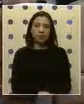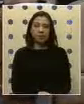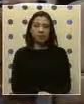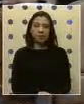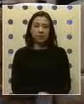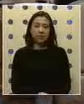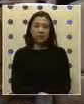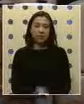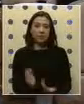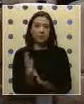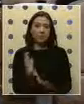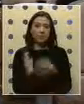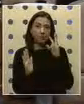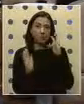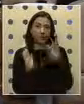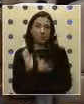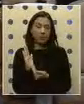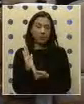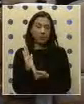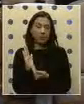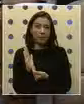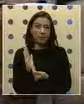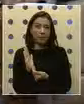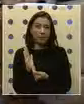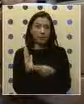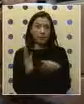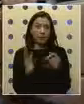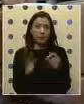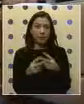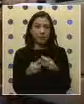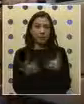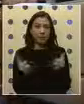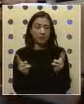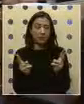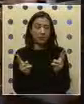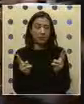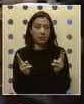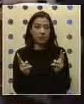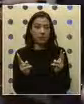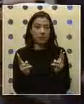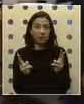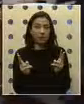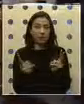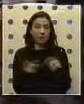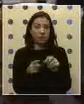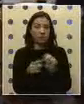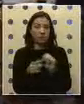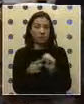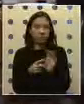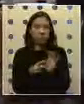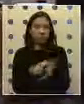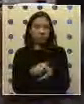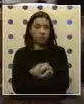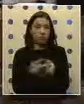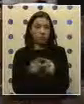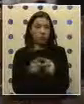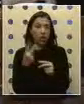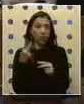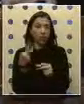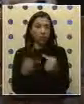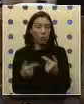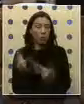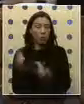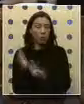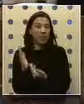De esta idea neoliberal, además, señor presidente, se desprenden dos tipos de políticas públicas,